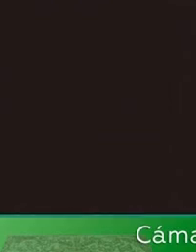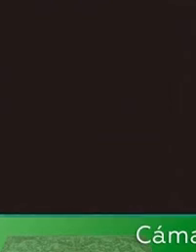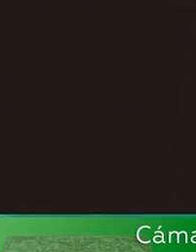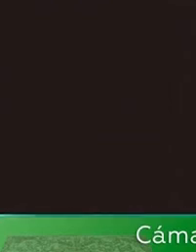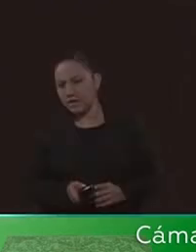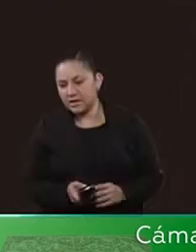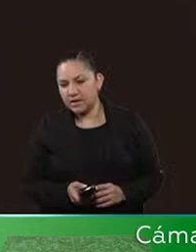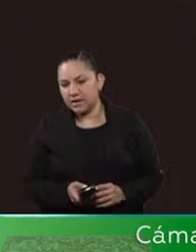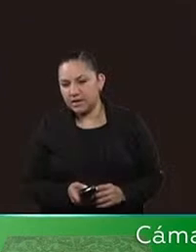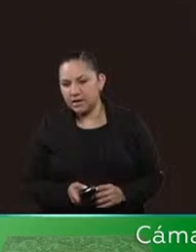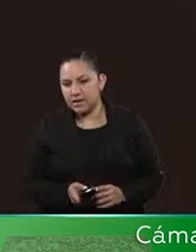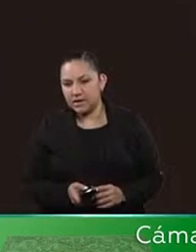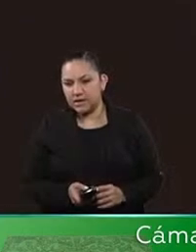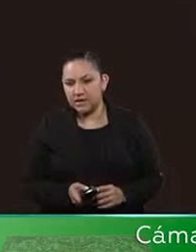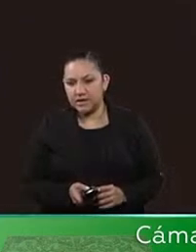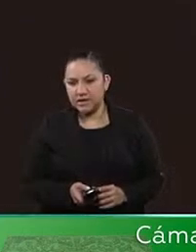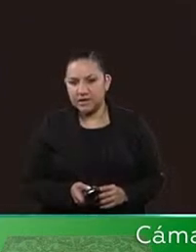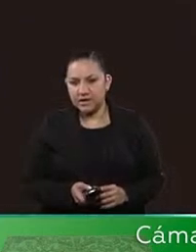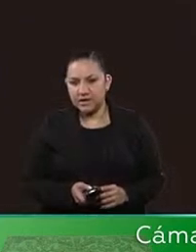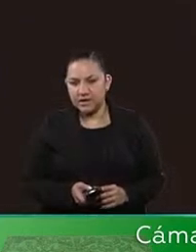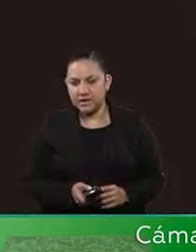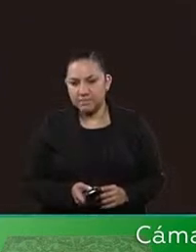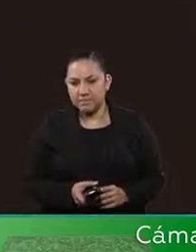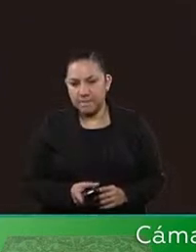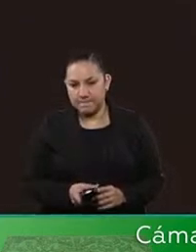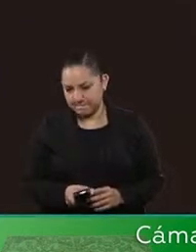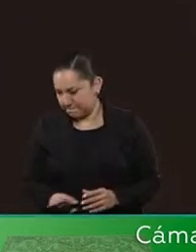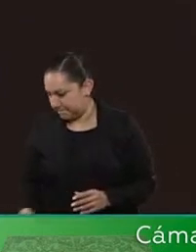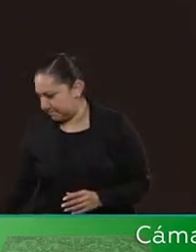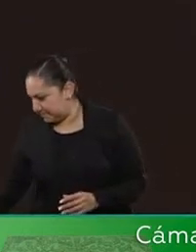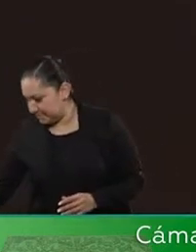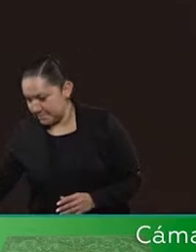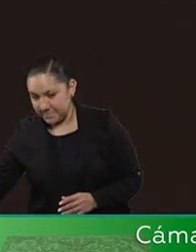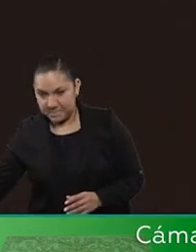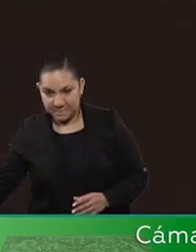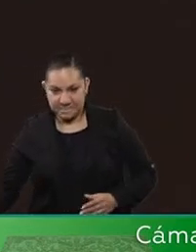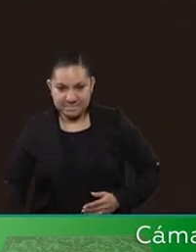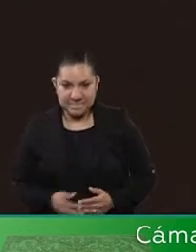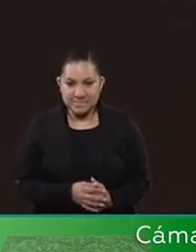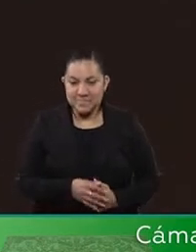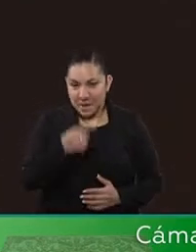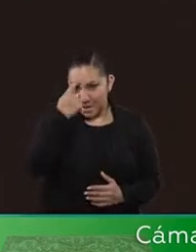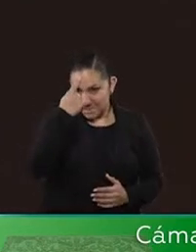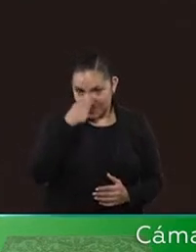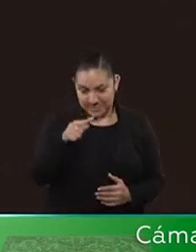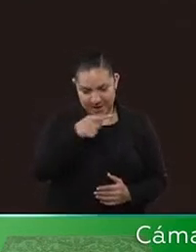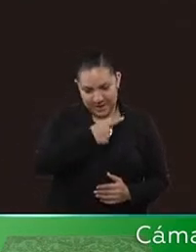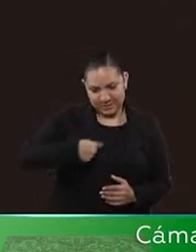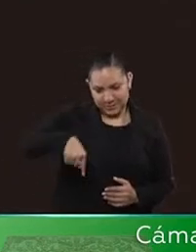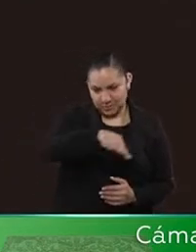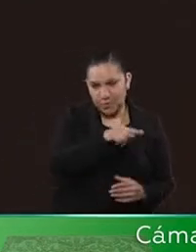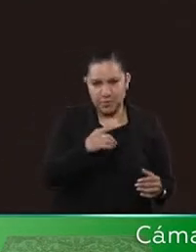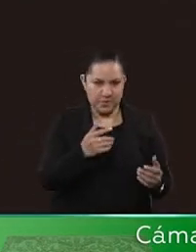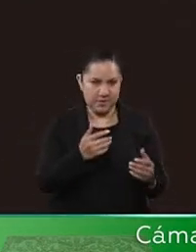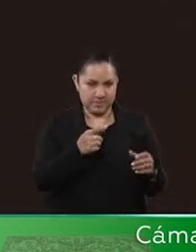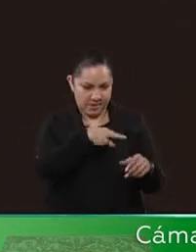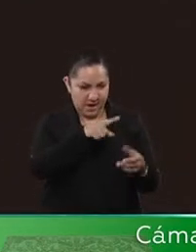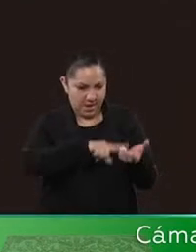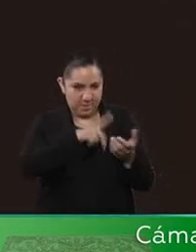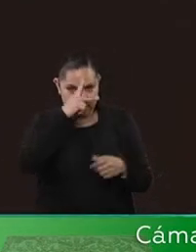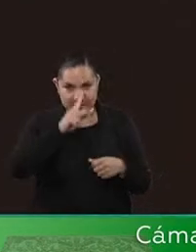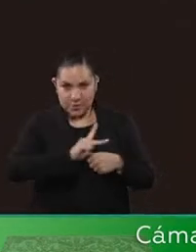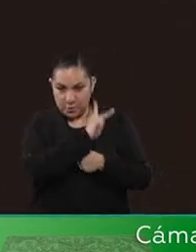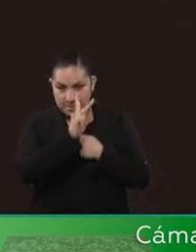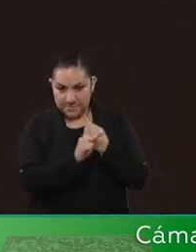que acompañó a Juárez en su recorrido por el país cuando cargaba con él el corazón de la República.